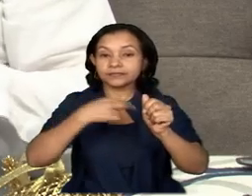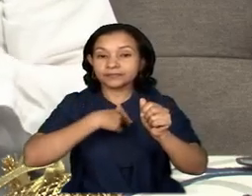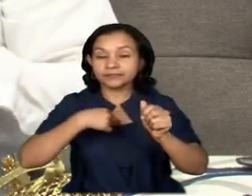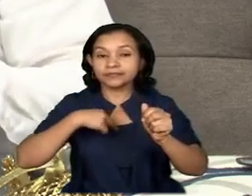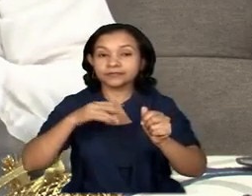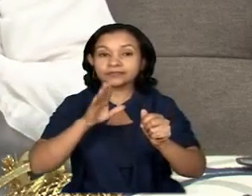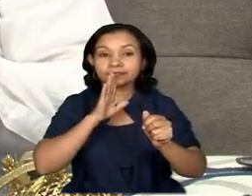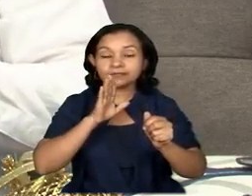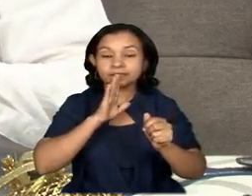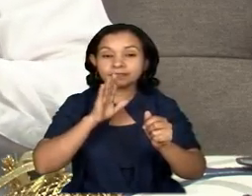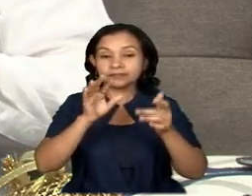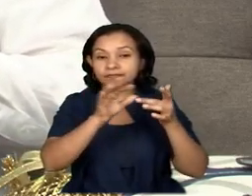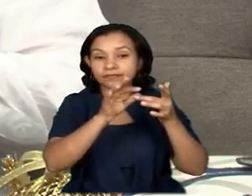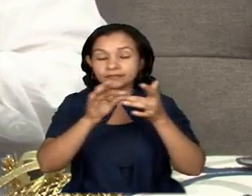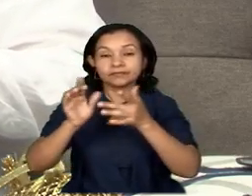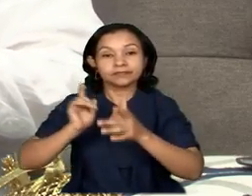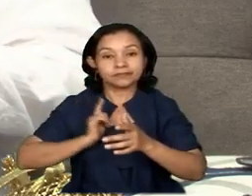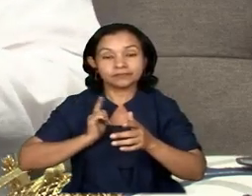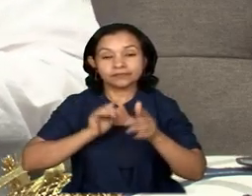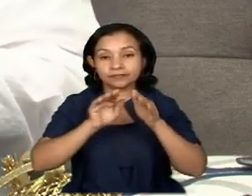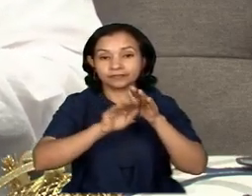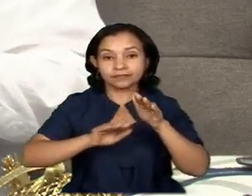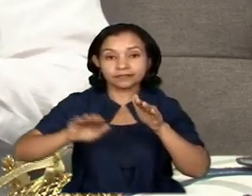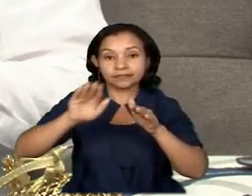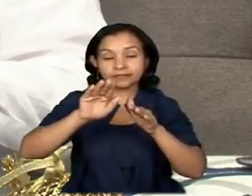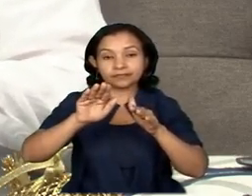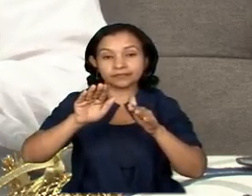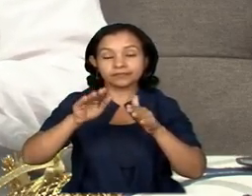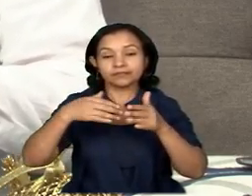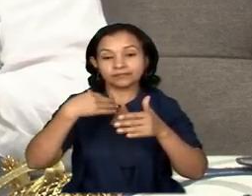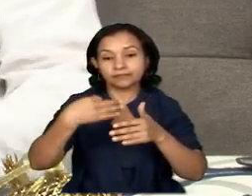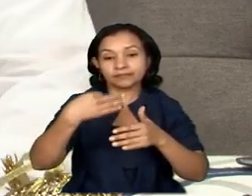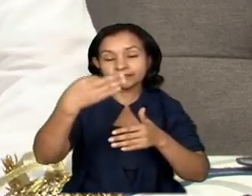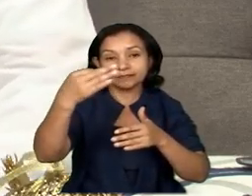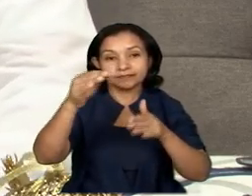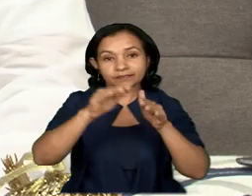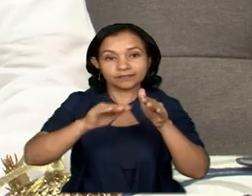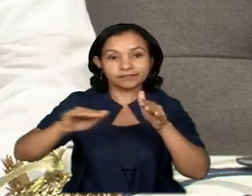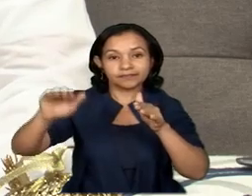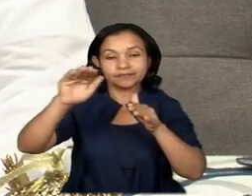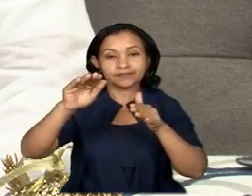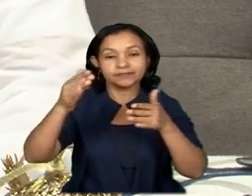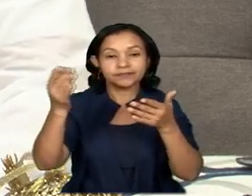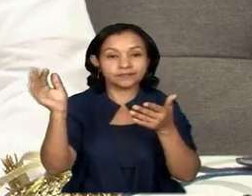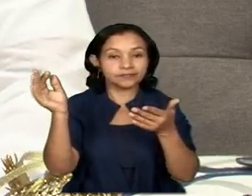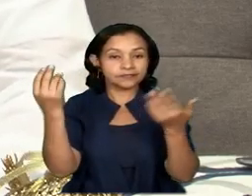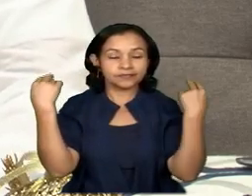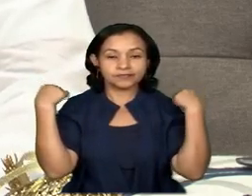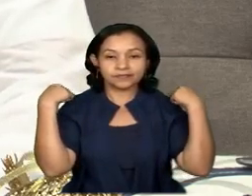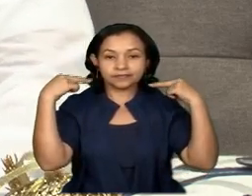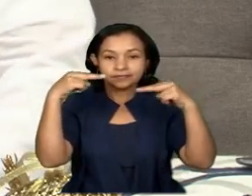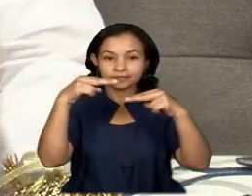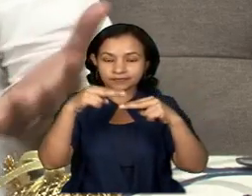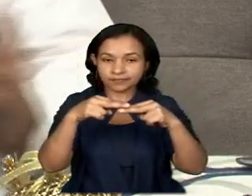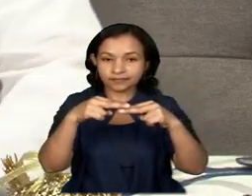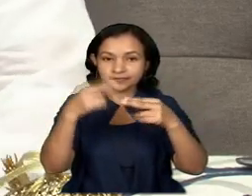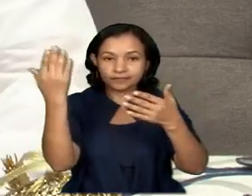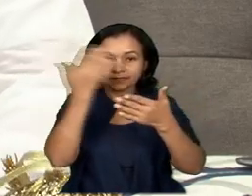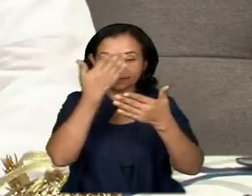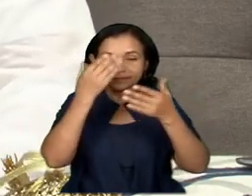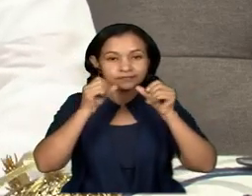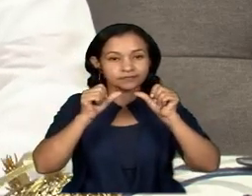como pasos que hemos dado no son más que un paso frente a un desafío superior. Entonces, la formación de los docentes, la actualización de los docentes es